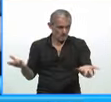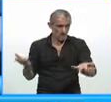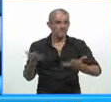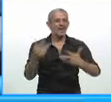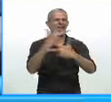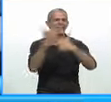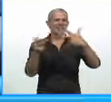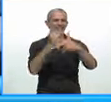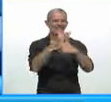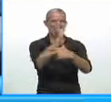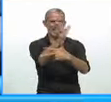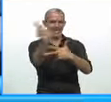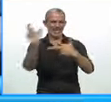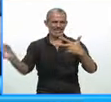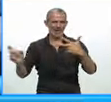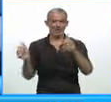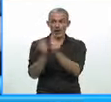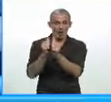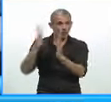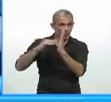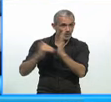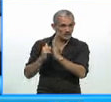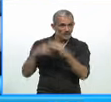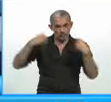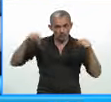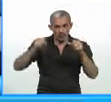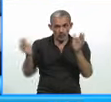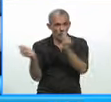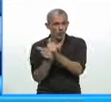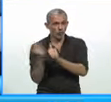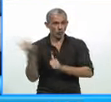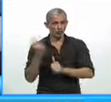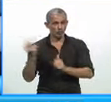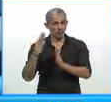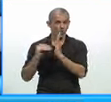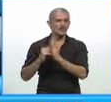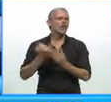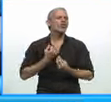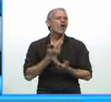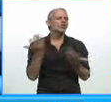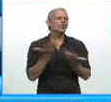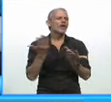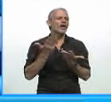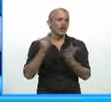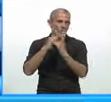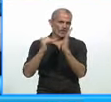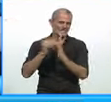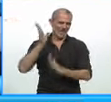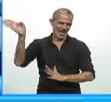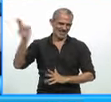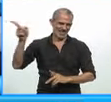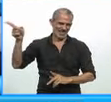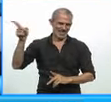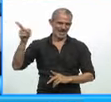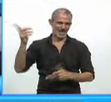tres etapas programadas con ellos para entrenar juntos. Bueno, ¿y dónde lo hacen eso? En Nueva Zelanda